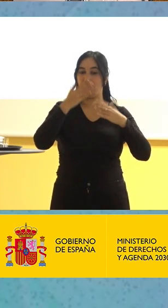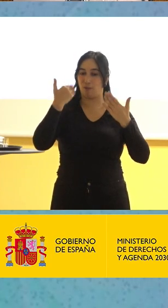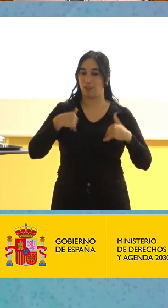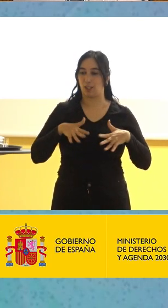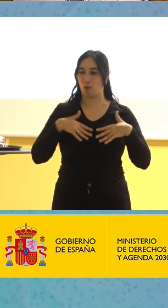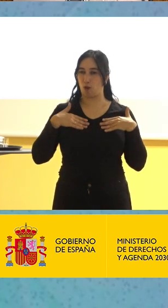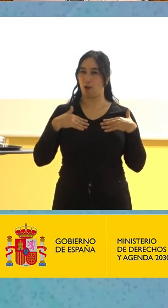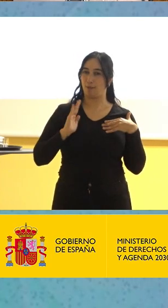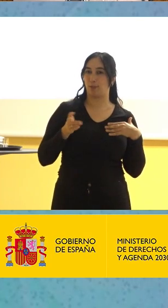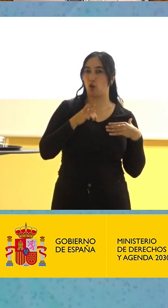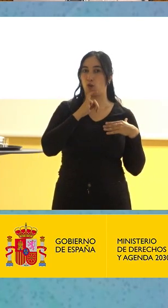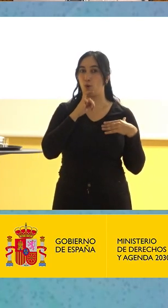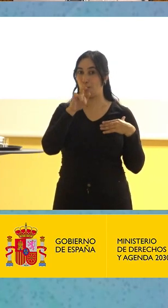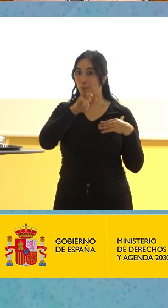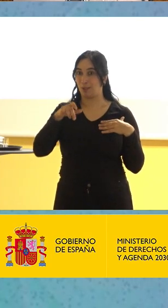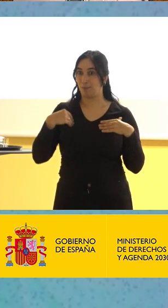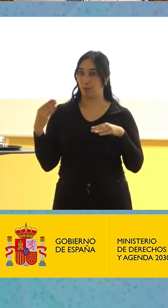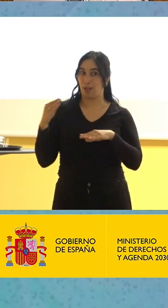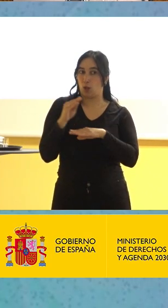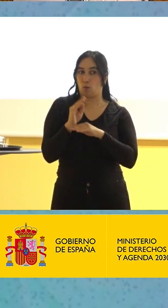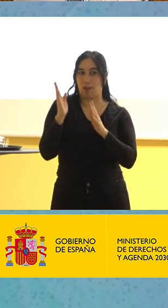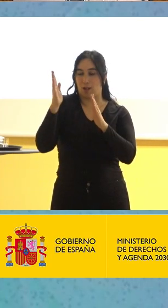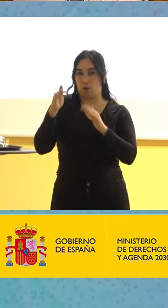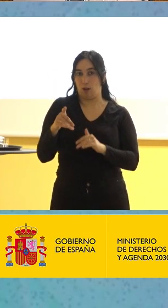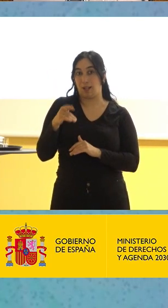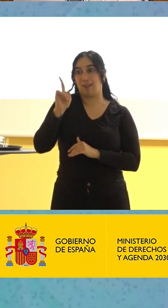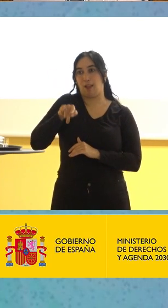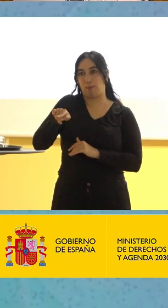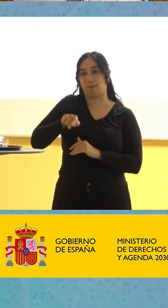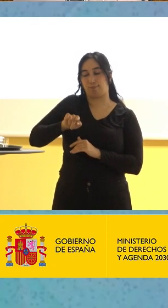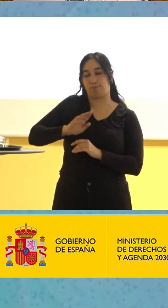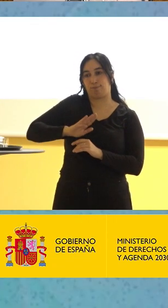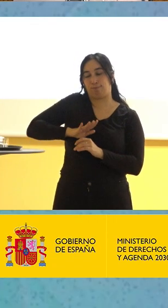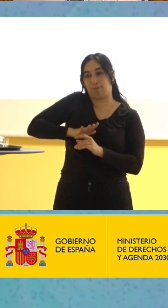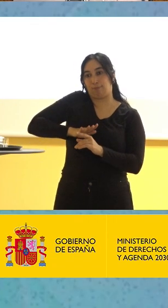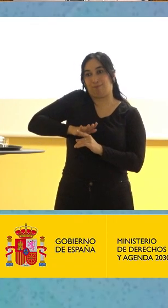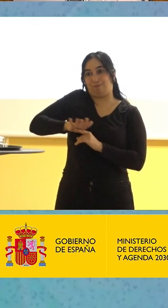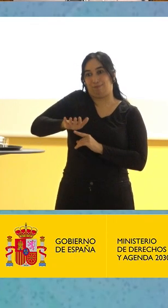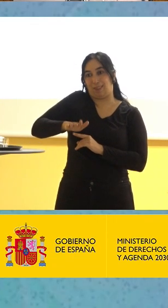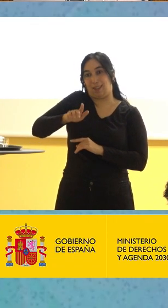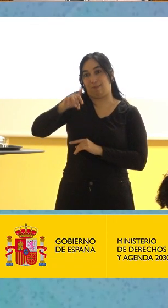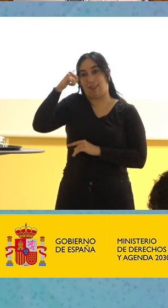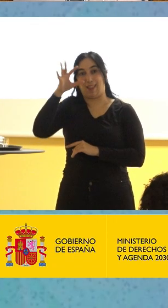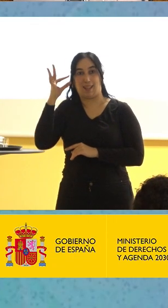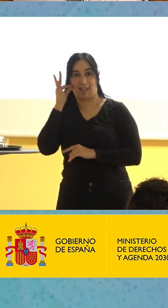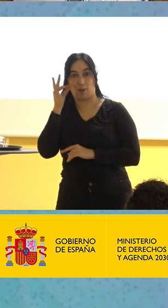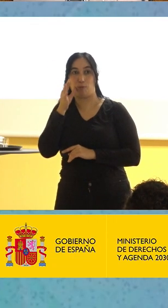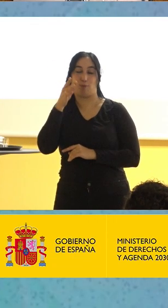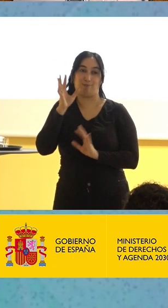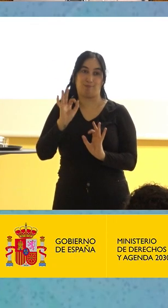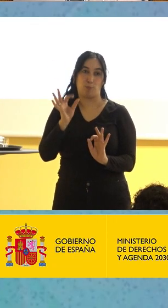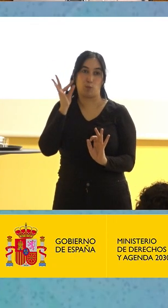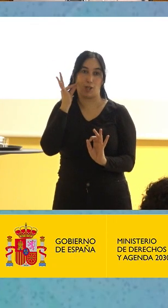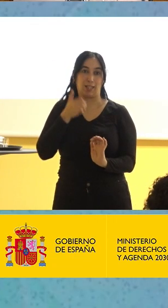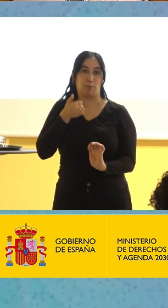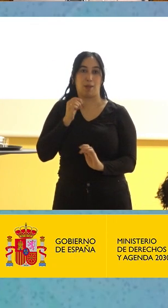físico y emocional hacia las personas cuidadoras, lo cual también tiene un impacto importante de género, porque principalmente siguen siendo ellas las